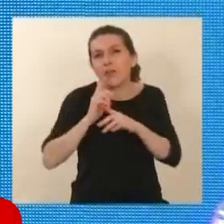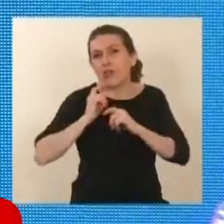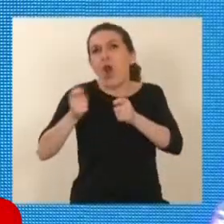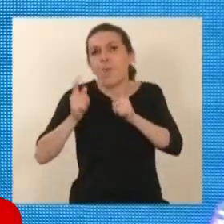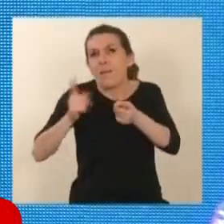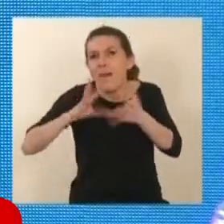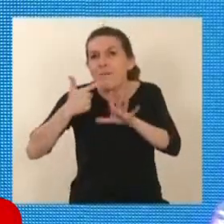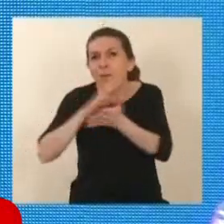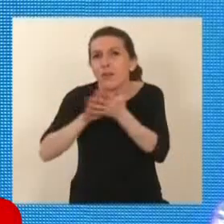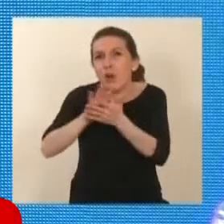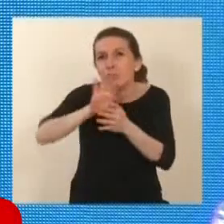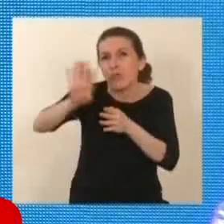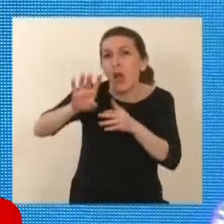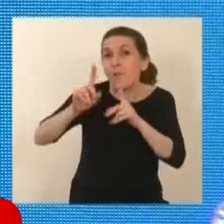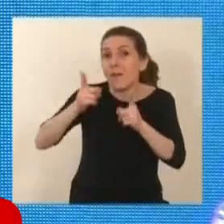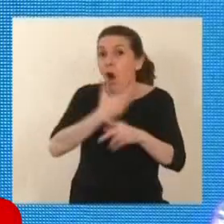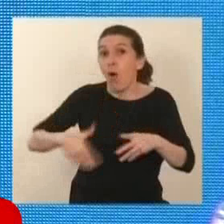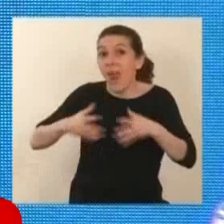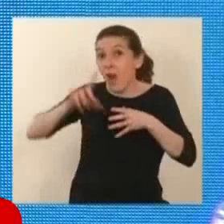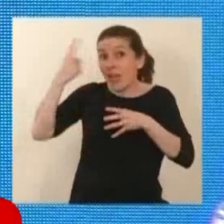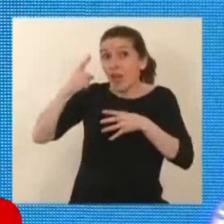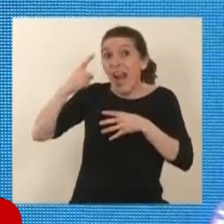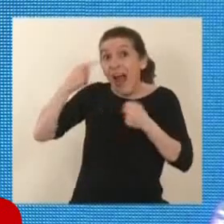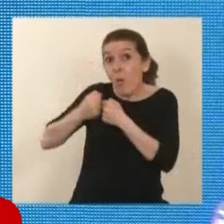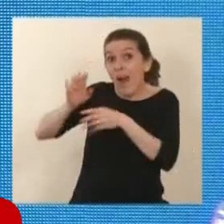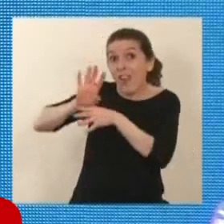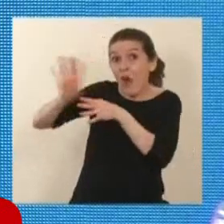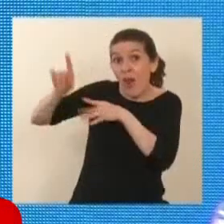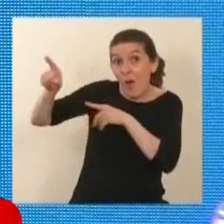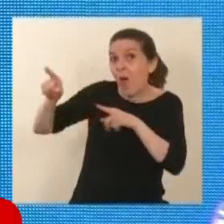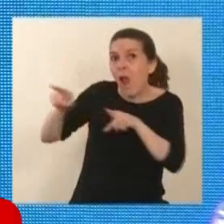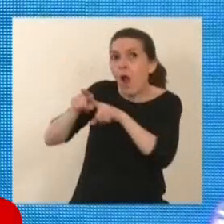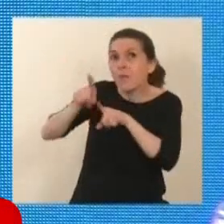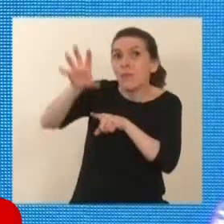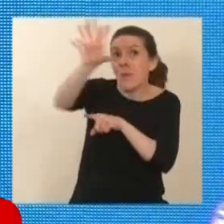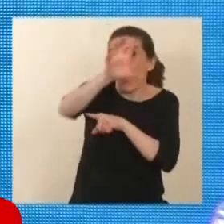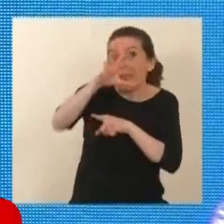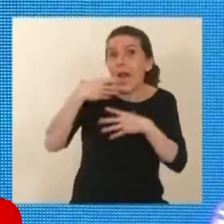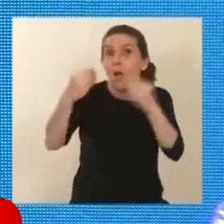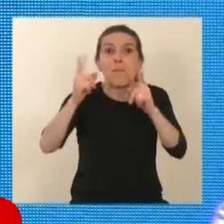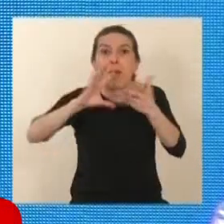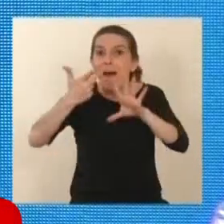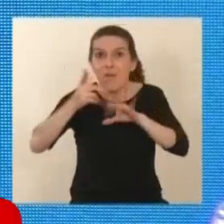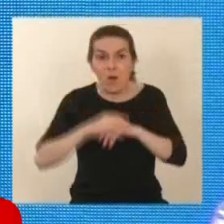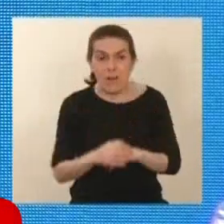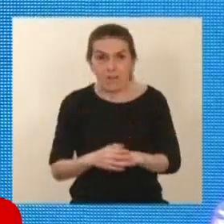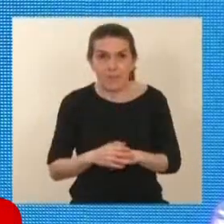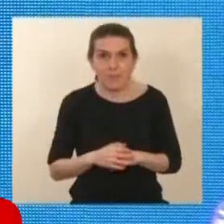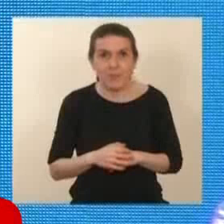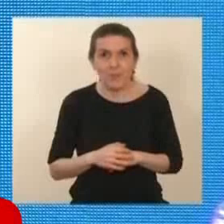siguiendo los lineamientos del Gobierno Nacional, y todas las provincias es importante que busquen resolver sus problemas de la misma manera.